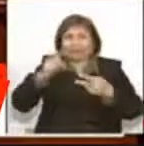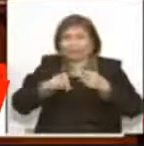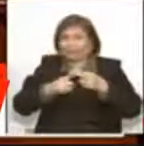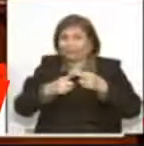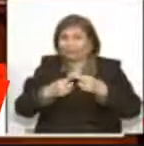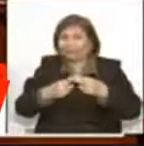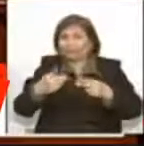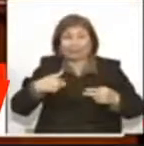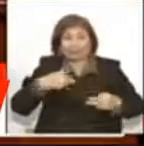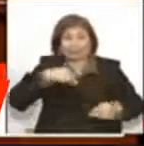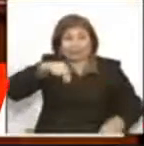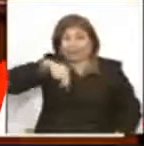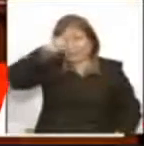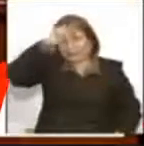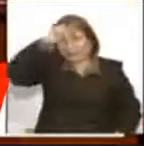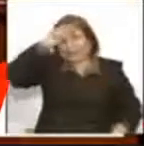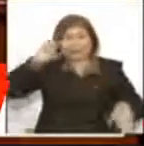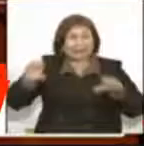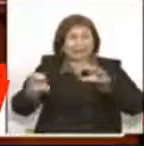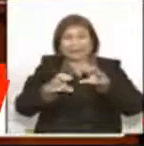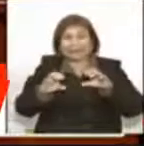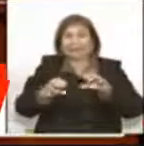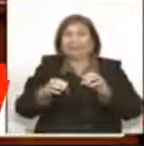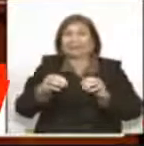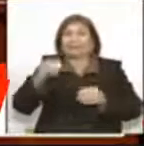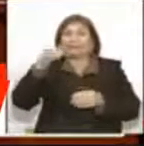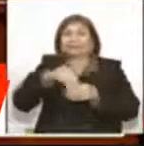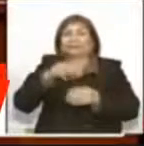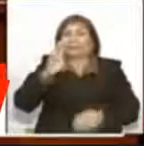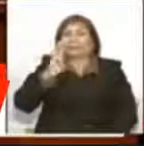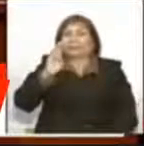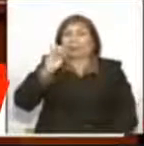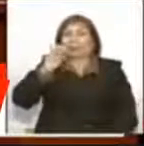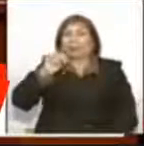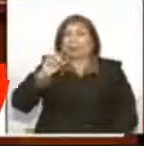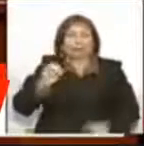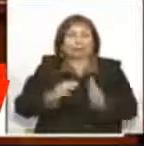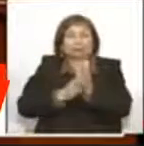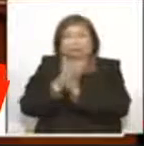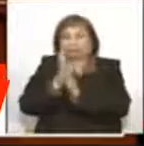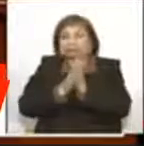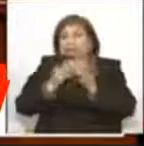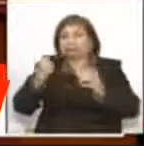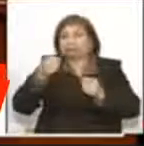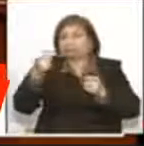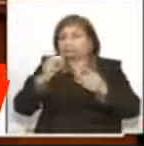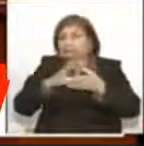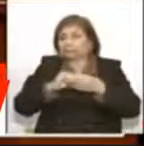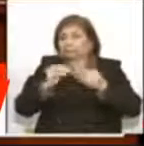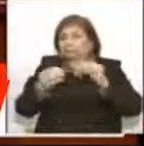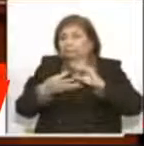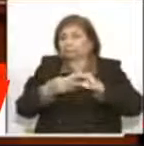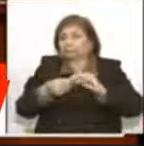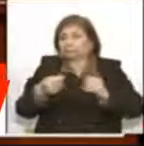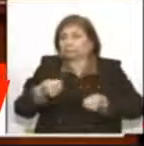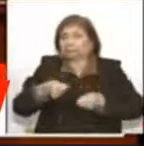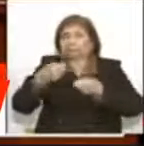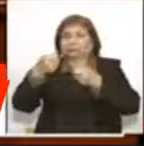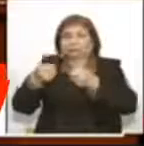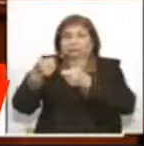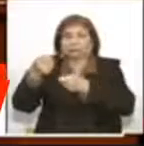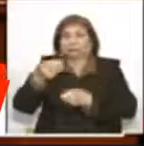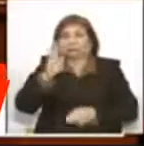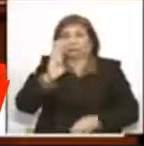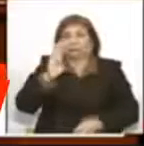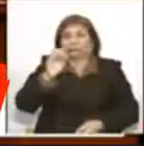reciente, nuestro país realizó la emisión de bonos más exitosa de nuestra historia, colocando